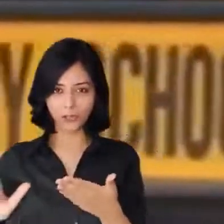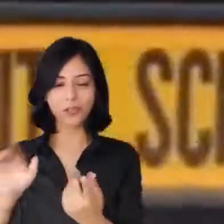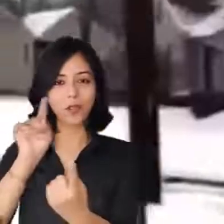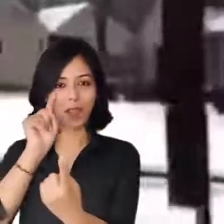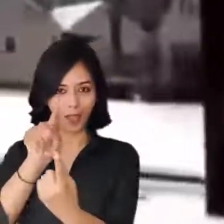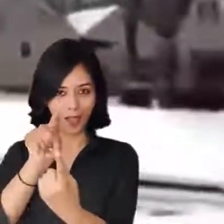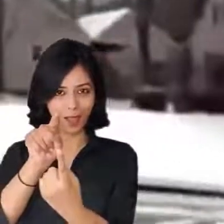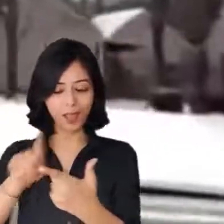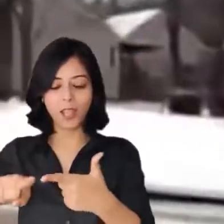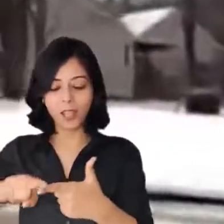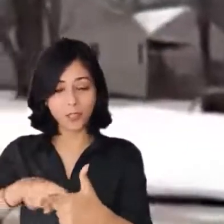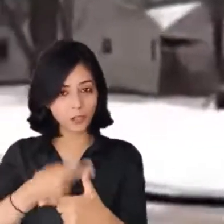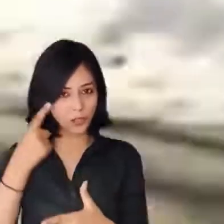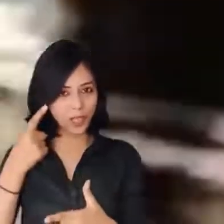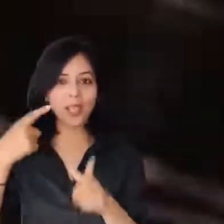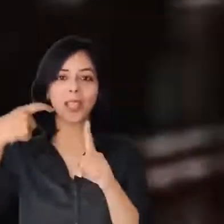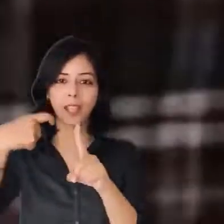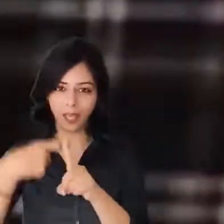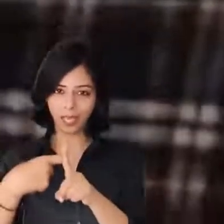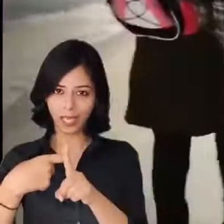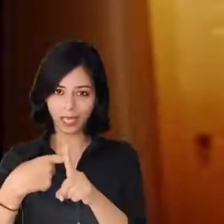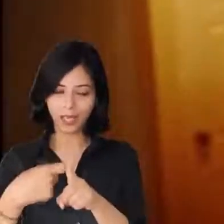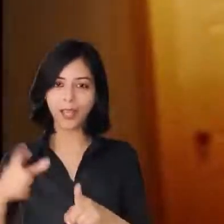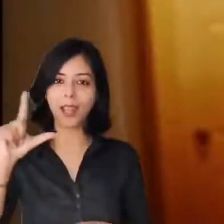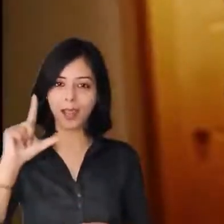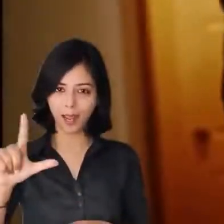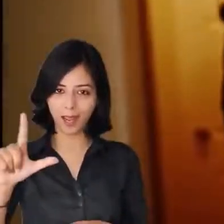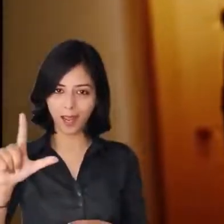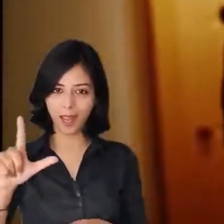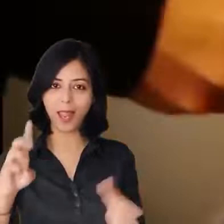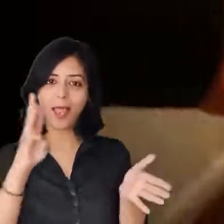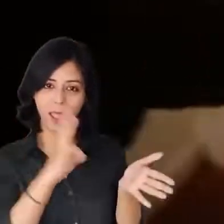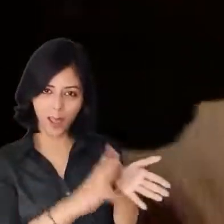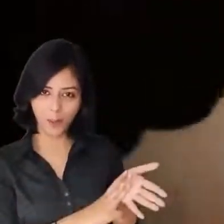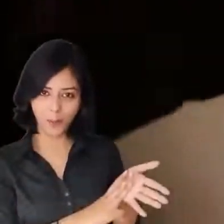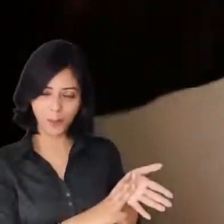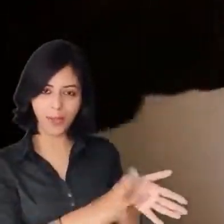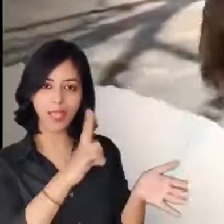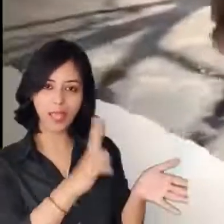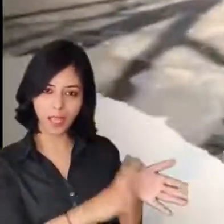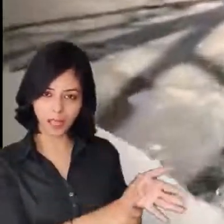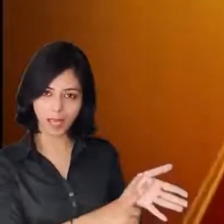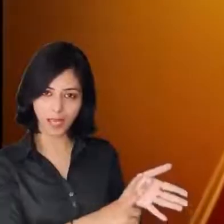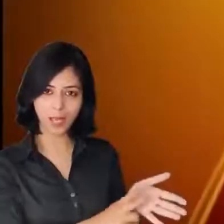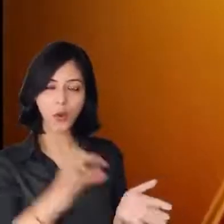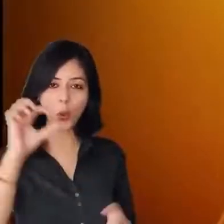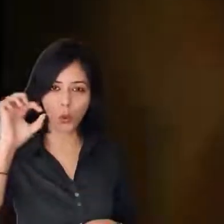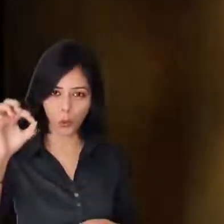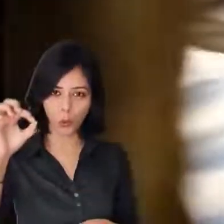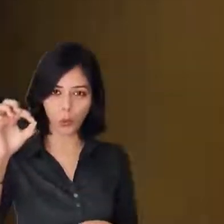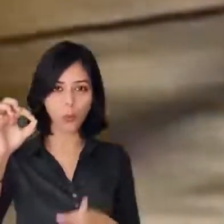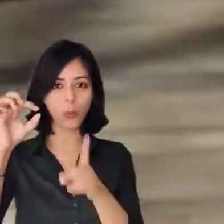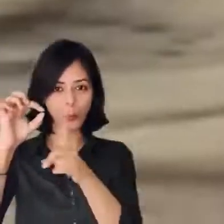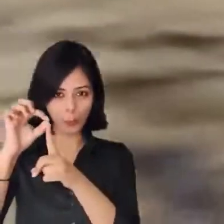El joven de 14 años había estado en el autobús con Robin ese día y también había ido a la casa de Paxton. Dudas sobre la hora en